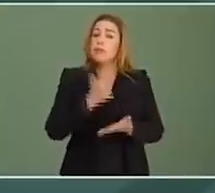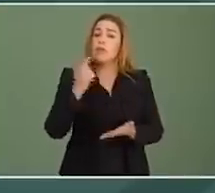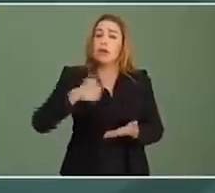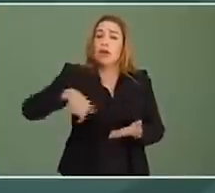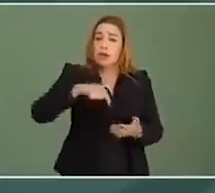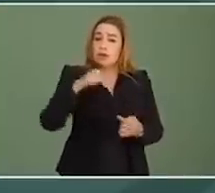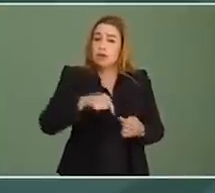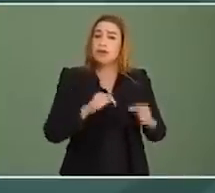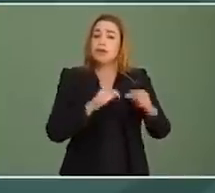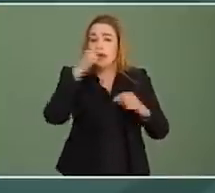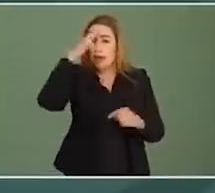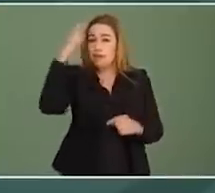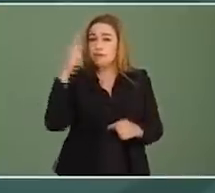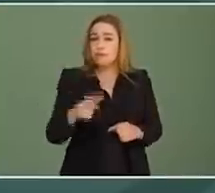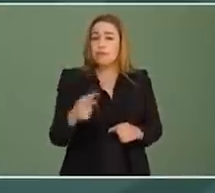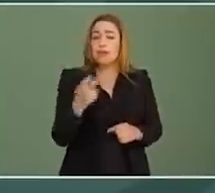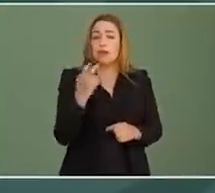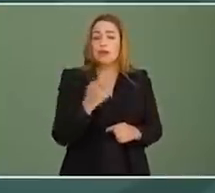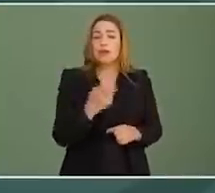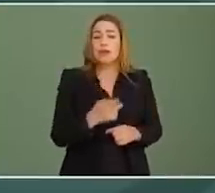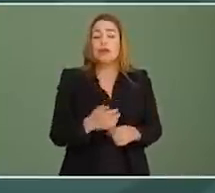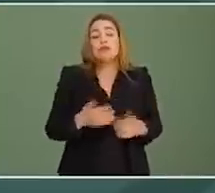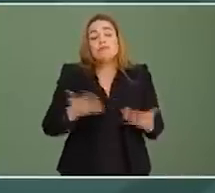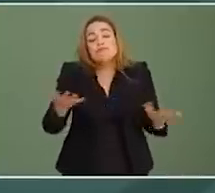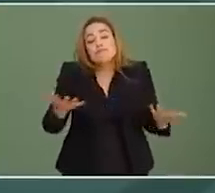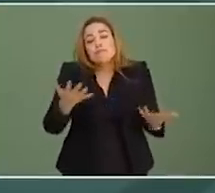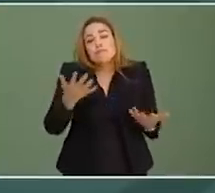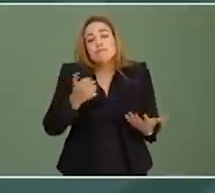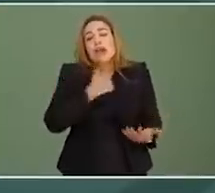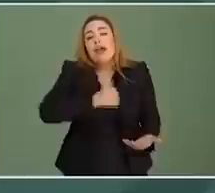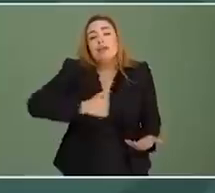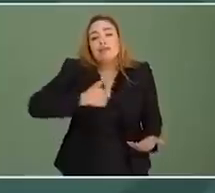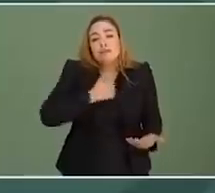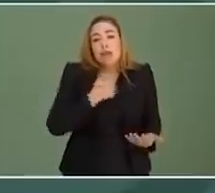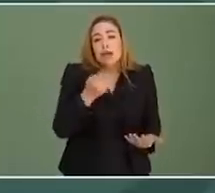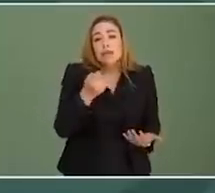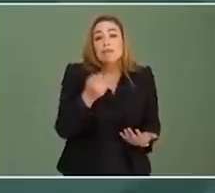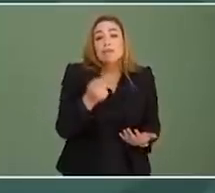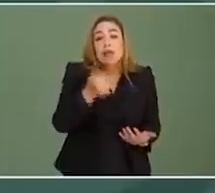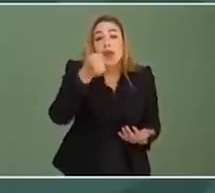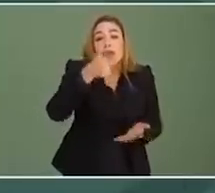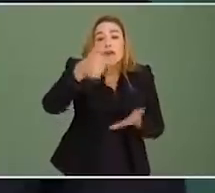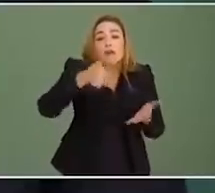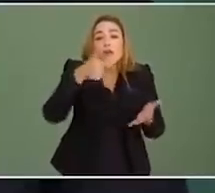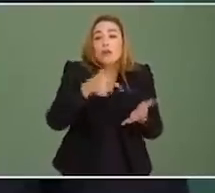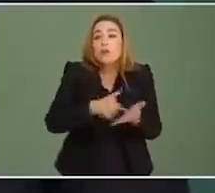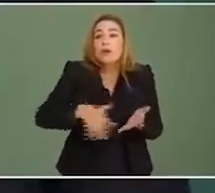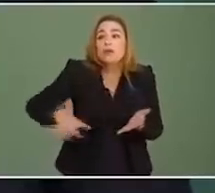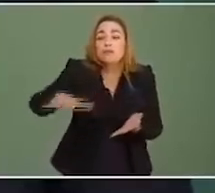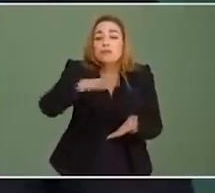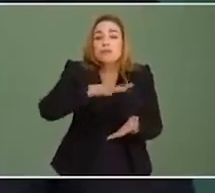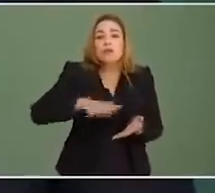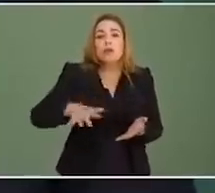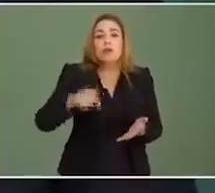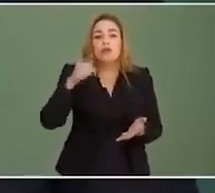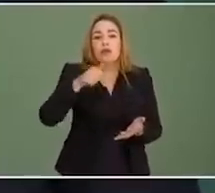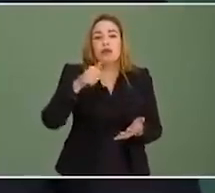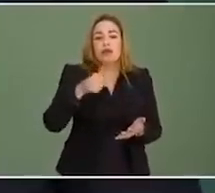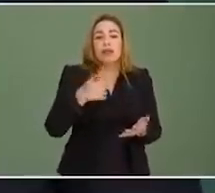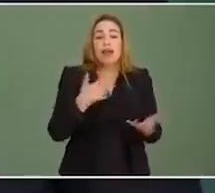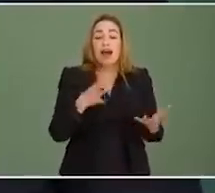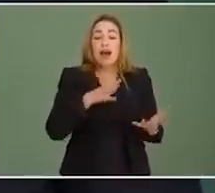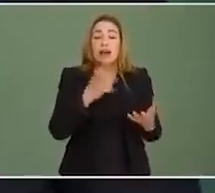lamentablemente somos de los primeros lugares en la región que definitivamente se comete en contra de las